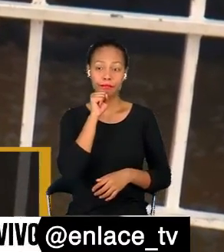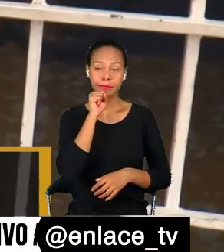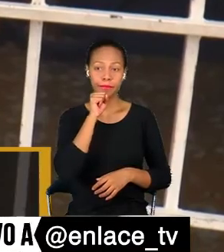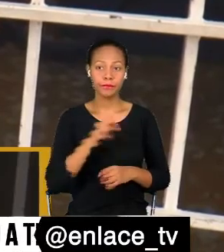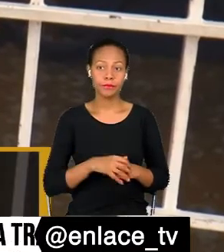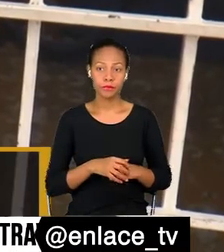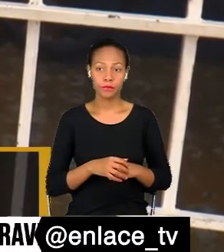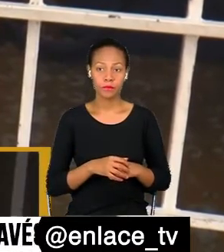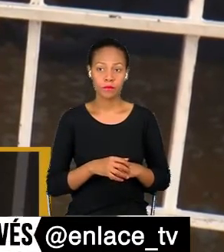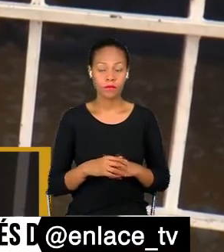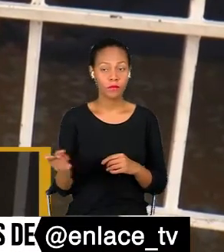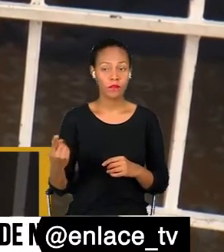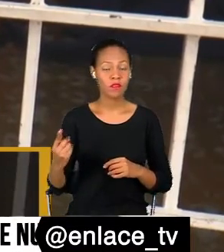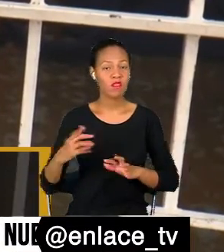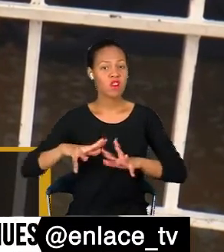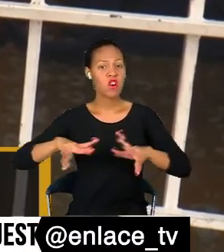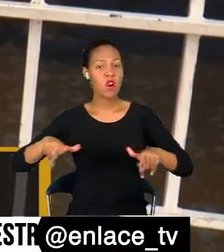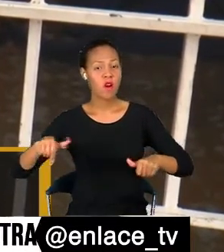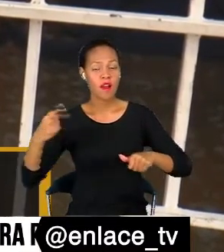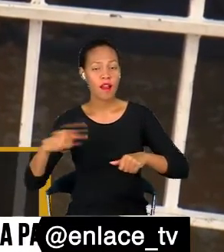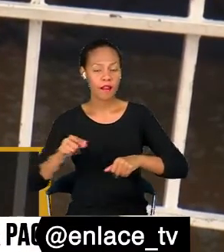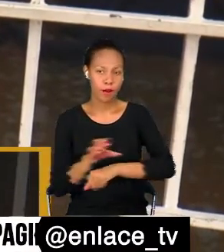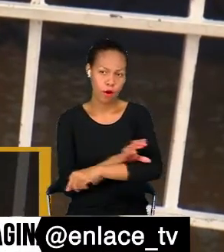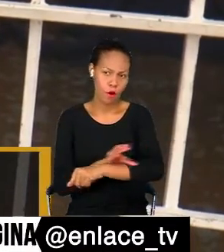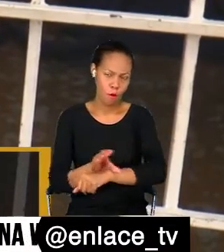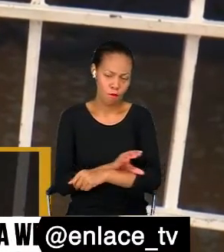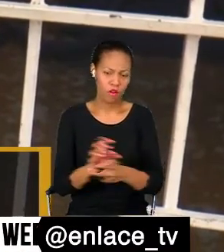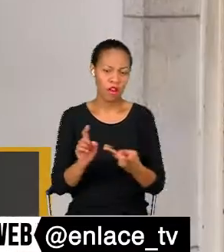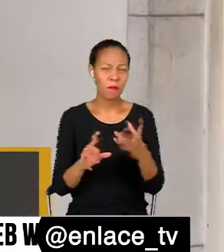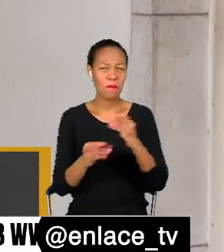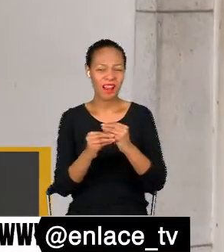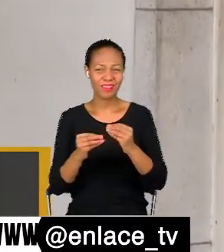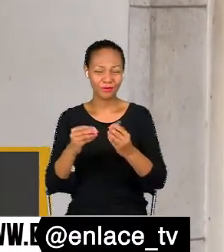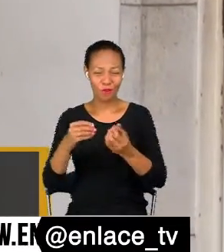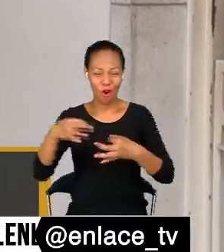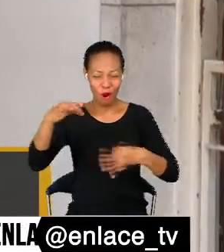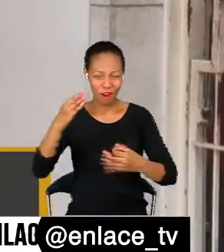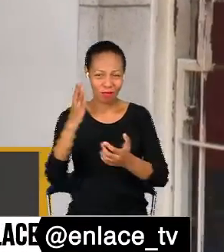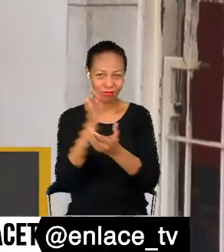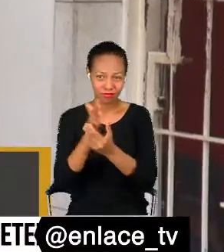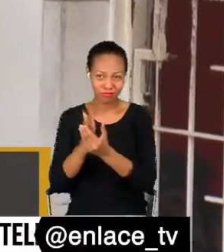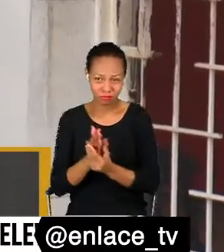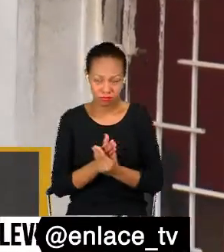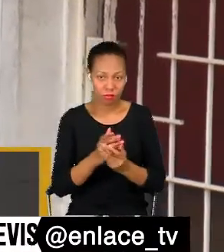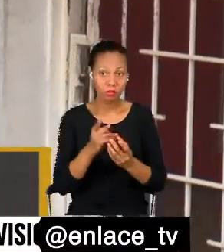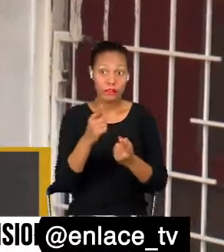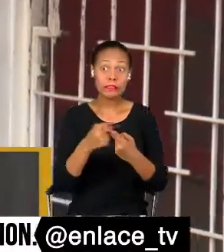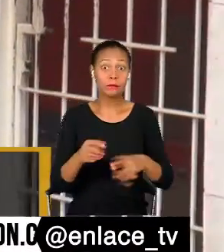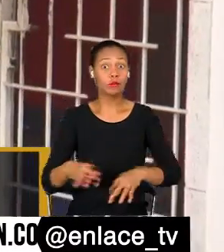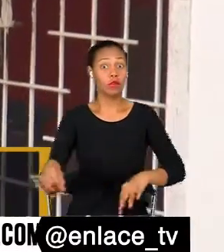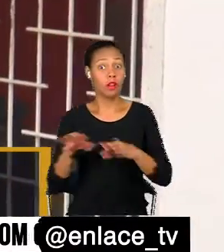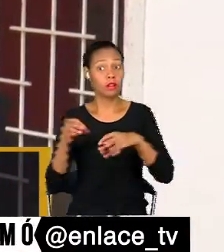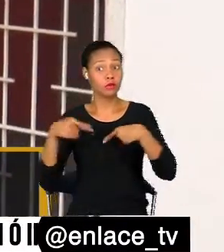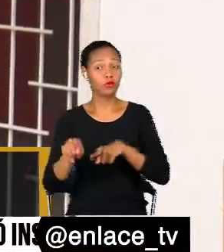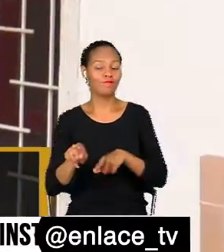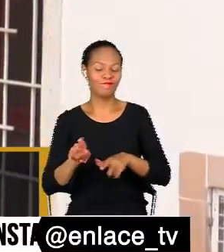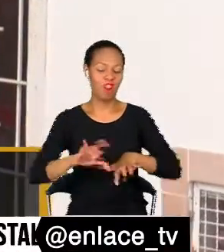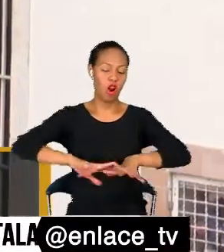fueron hurtados elementos de cómputo y documentación importante para la Caja de Compensación Familiar de los